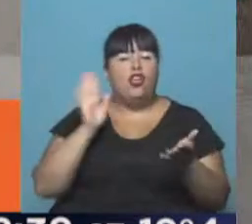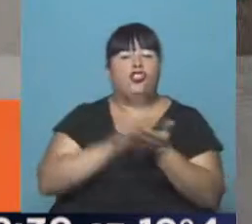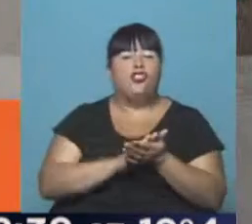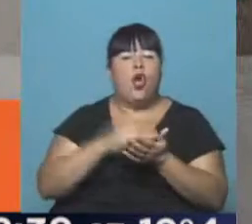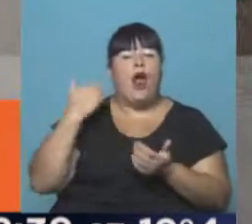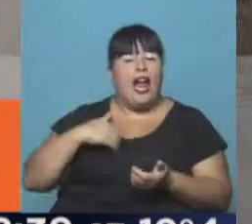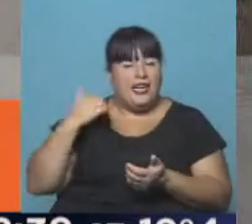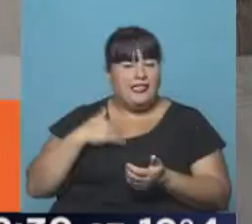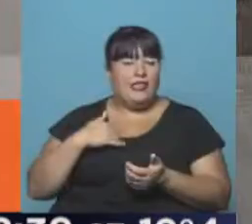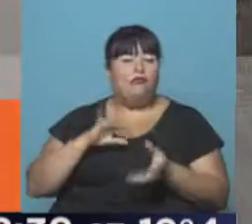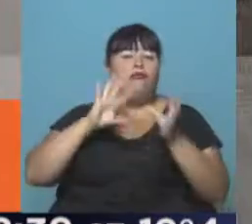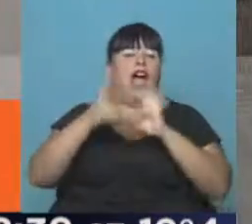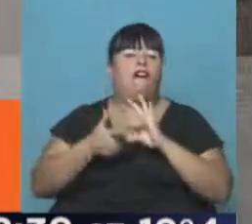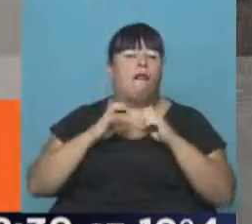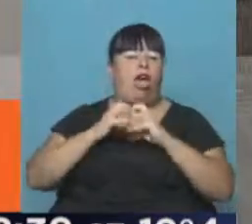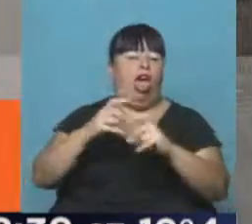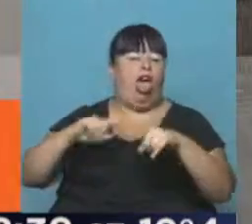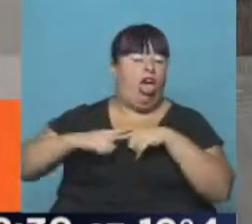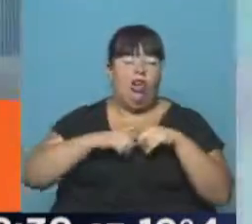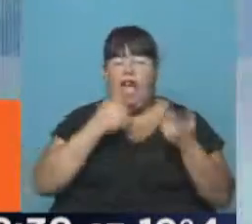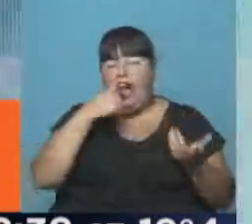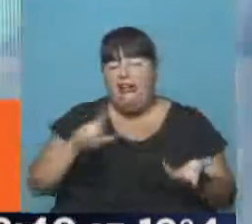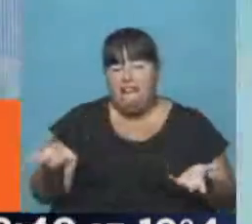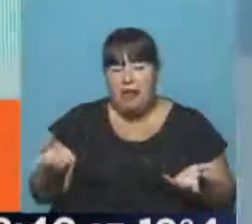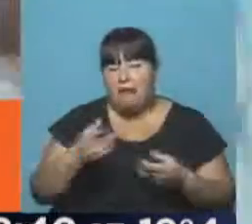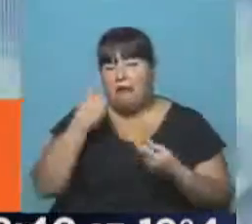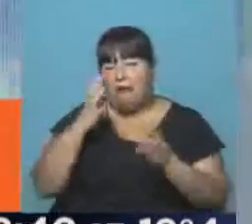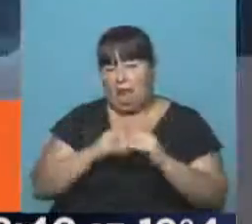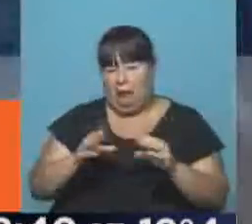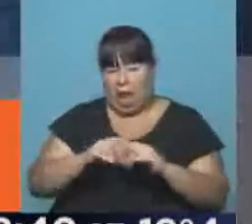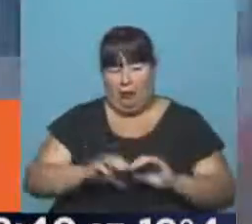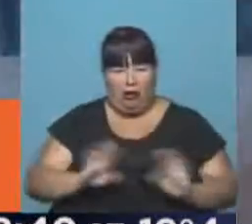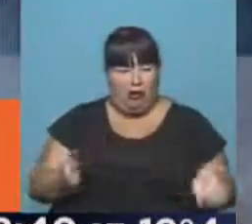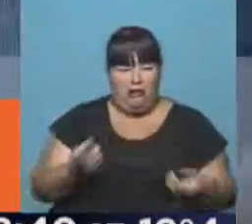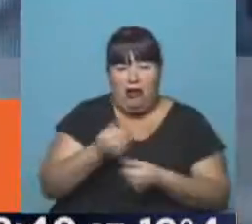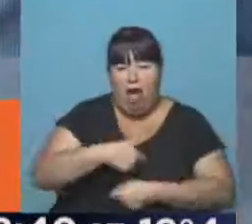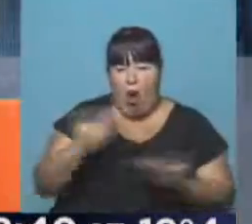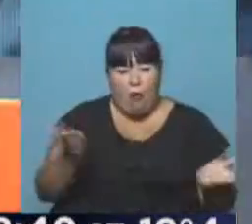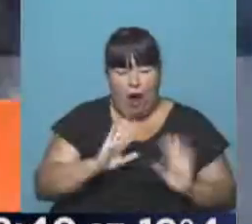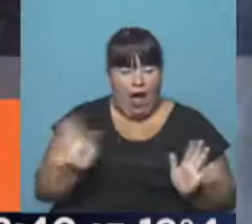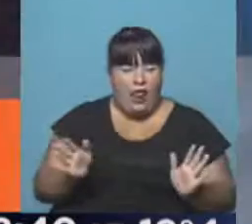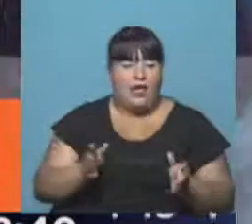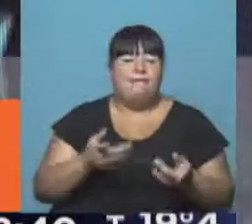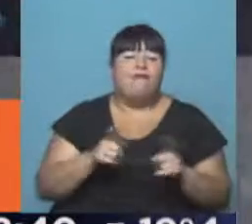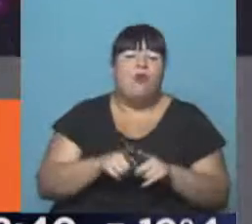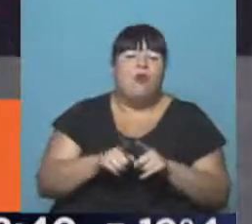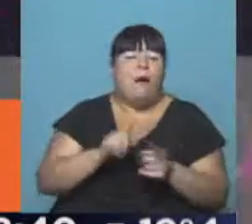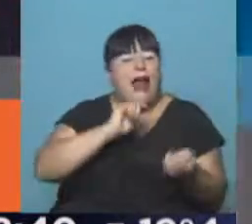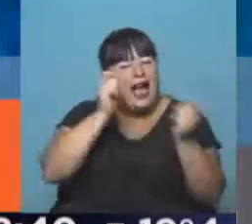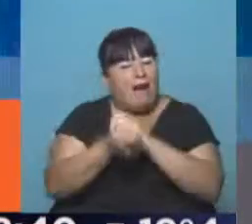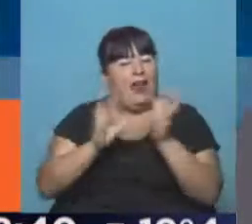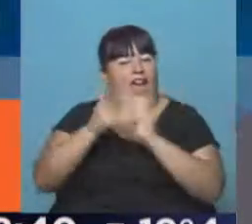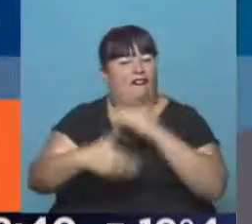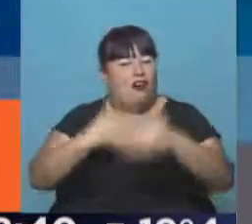es la Argentina, un modelo de disputa que en realidad no terminó sirviendo del todo para, digamos, cambiar el rumbo